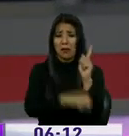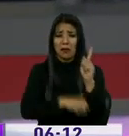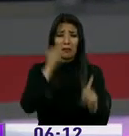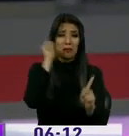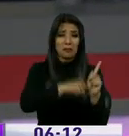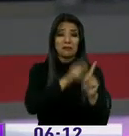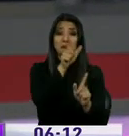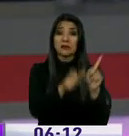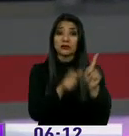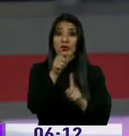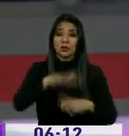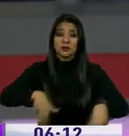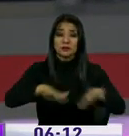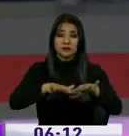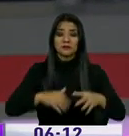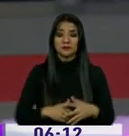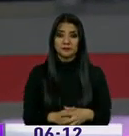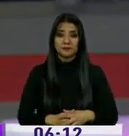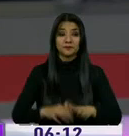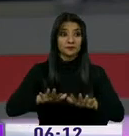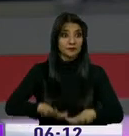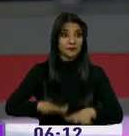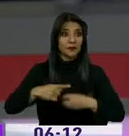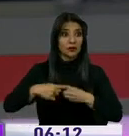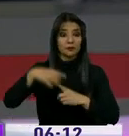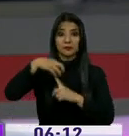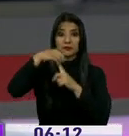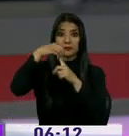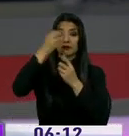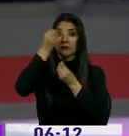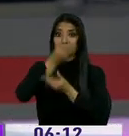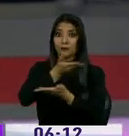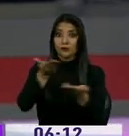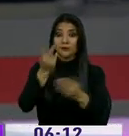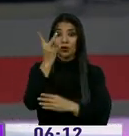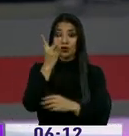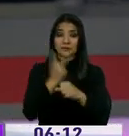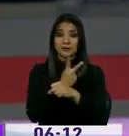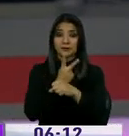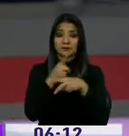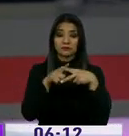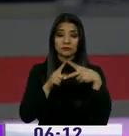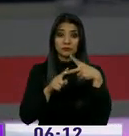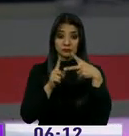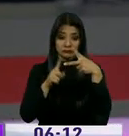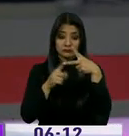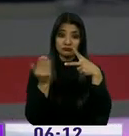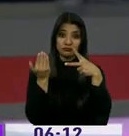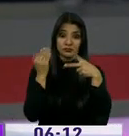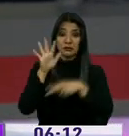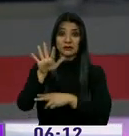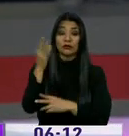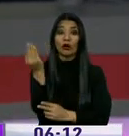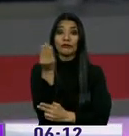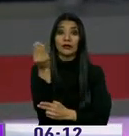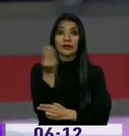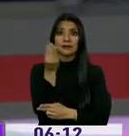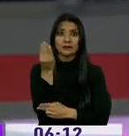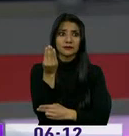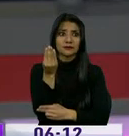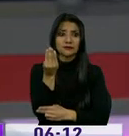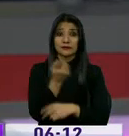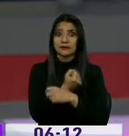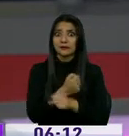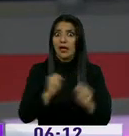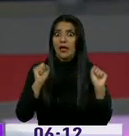esta localidad rural del Distrito Metropolitano se han reportado dos casos, el más reciente de cinco jovencitos que se